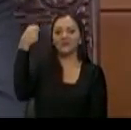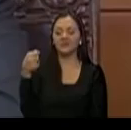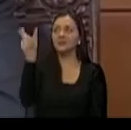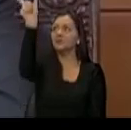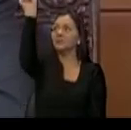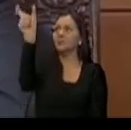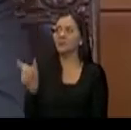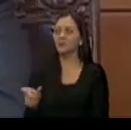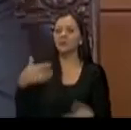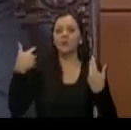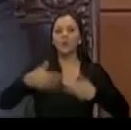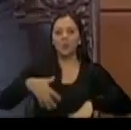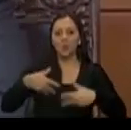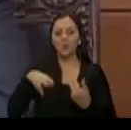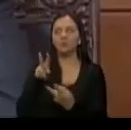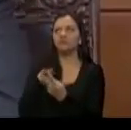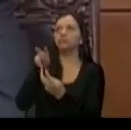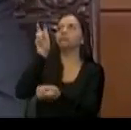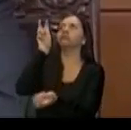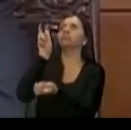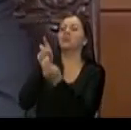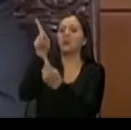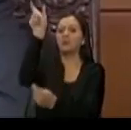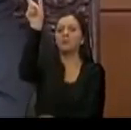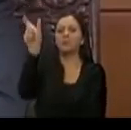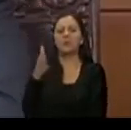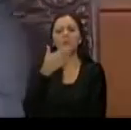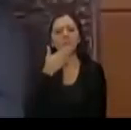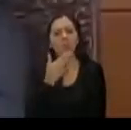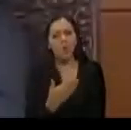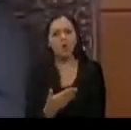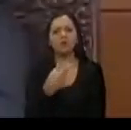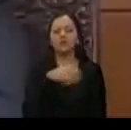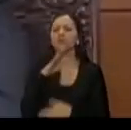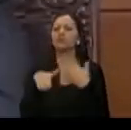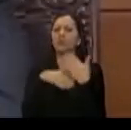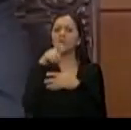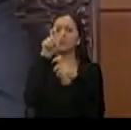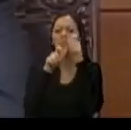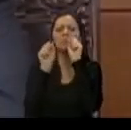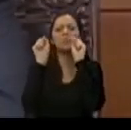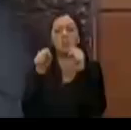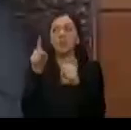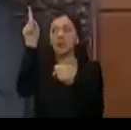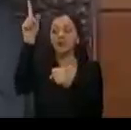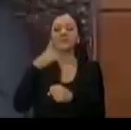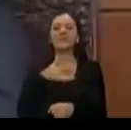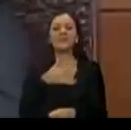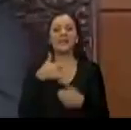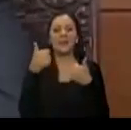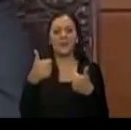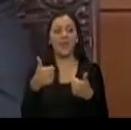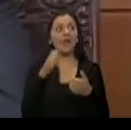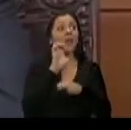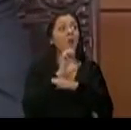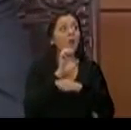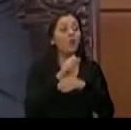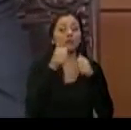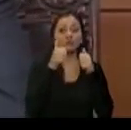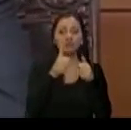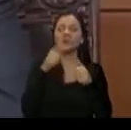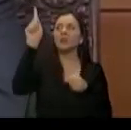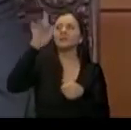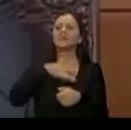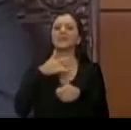que esta visita efectivamente sea una visita absolutamente exitosa y particularmente que convoque también